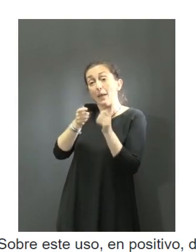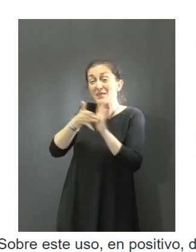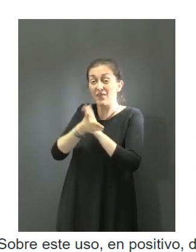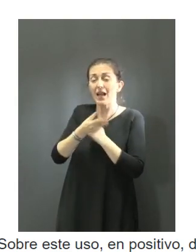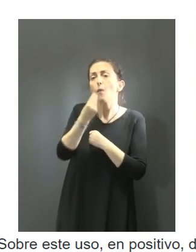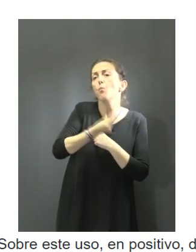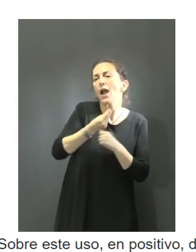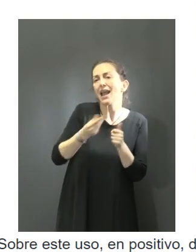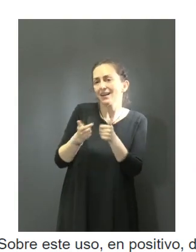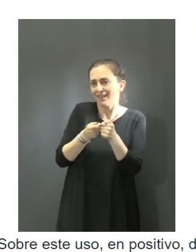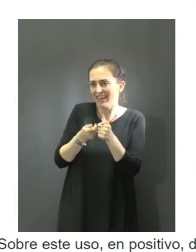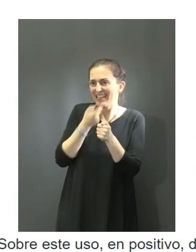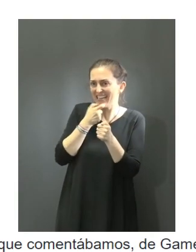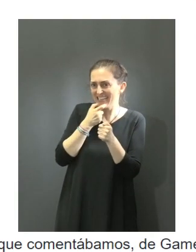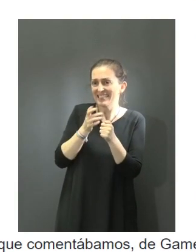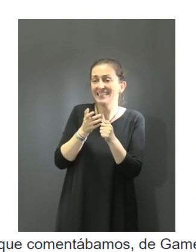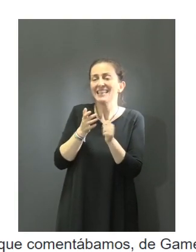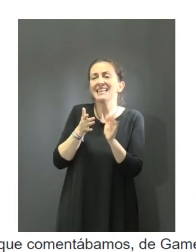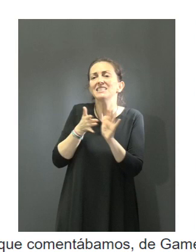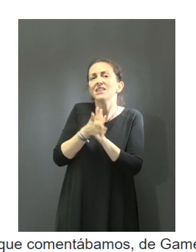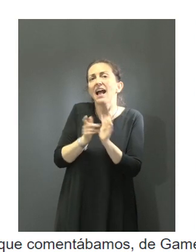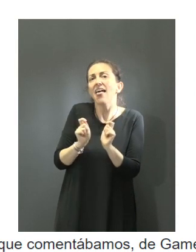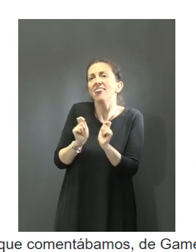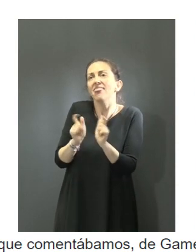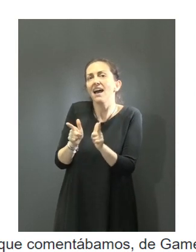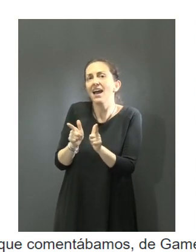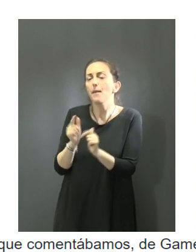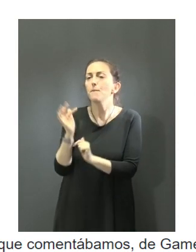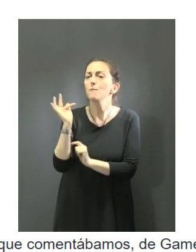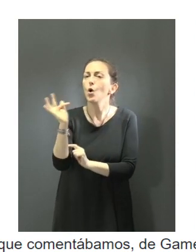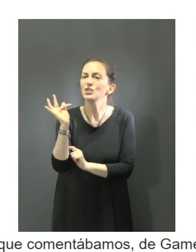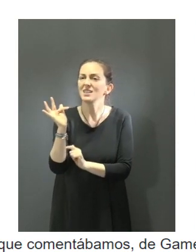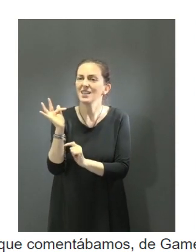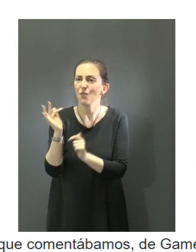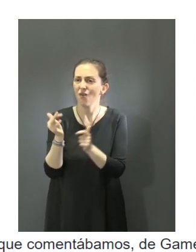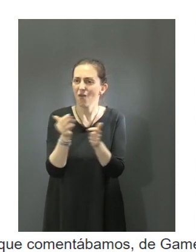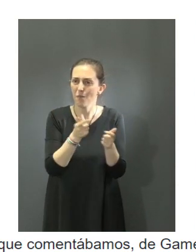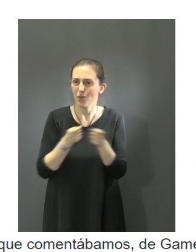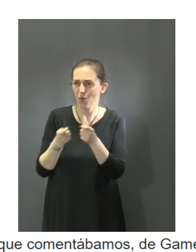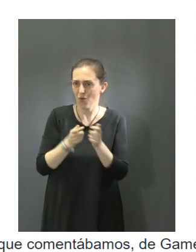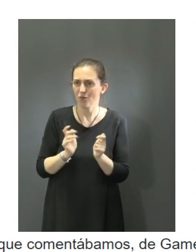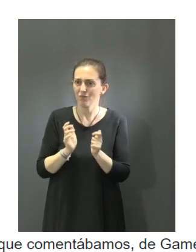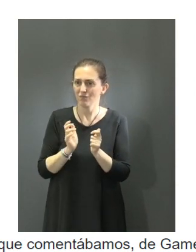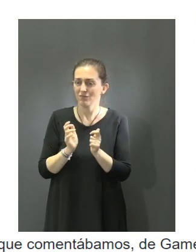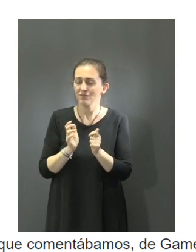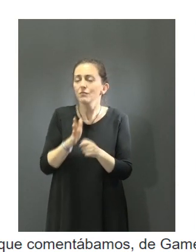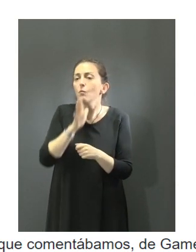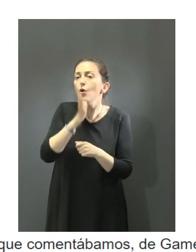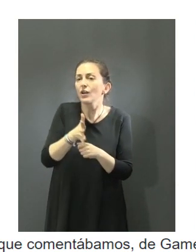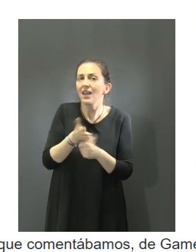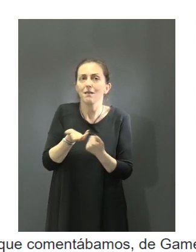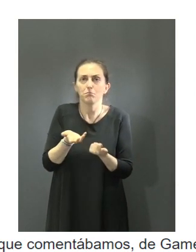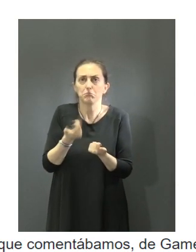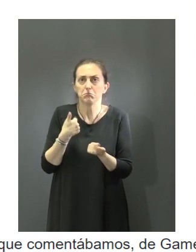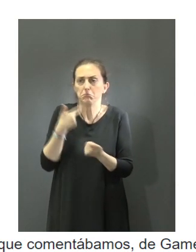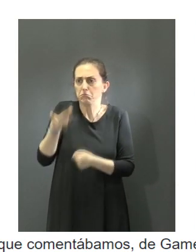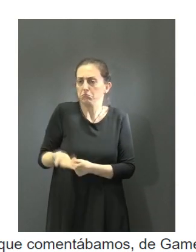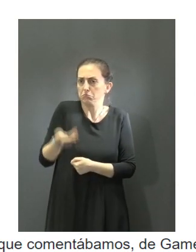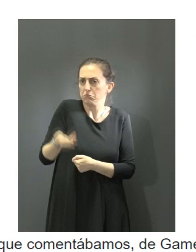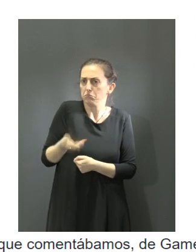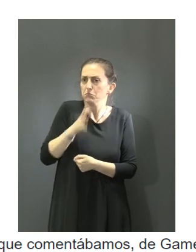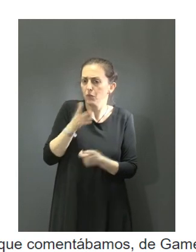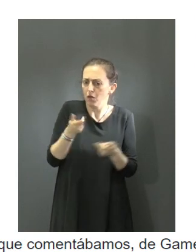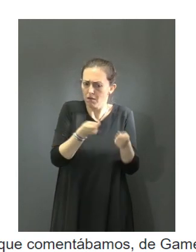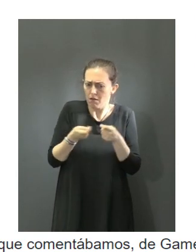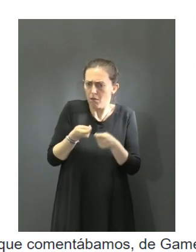que busca dar la vertiente positiva de los videojuegos y por qué es importante